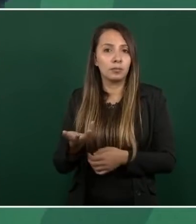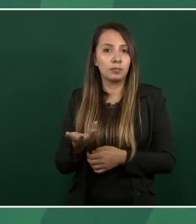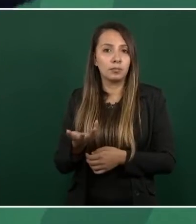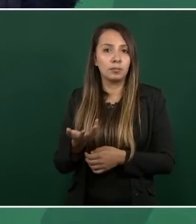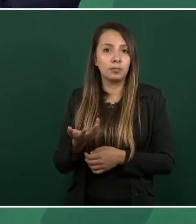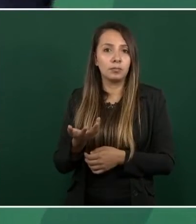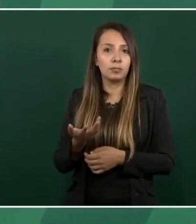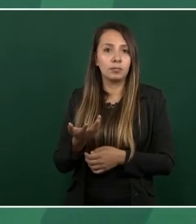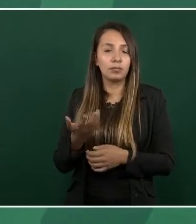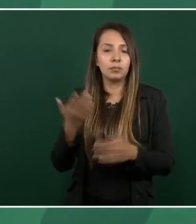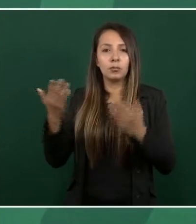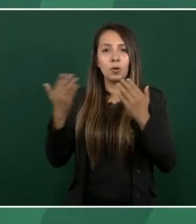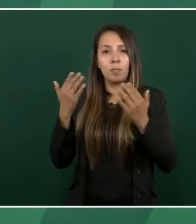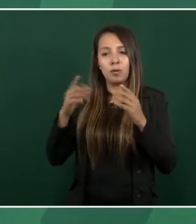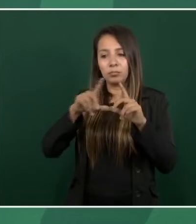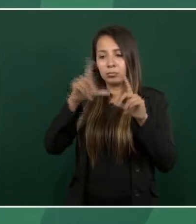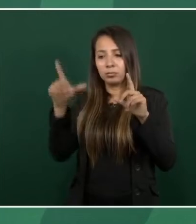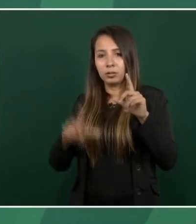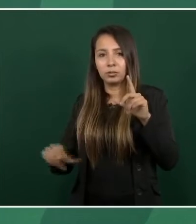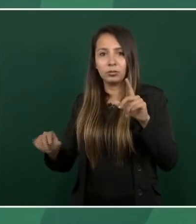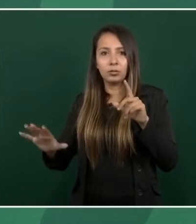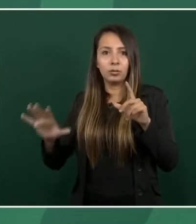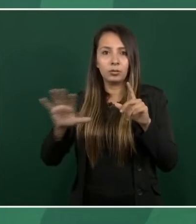del salario mínimo nacional.